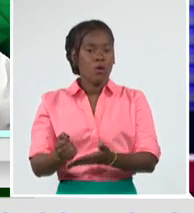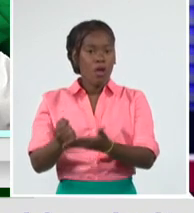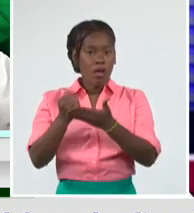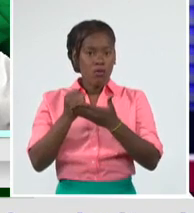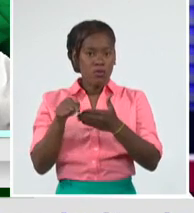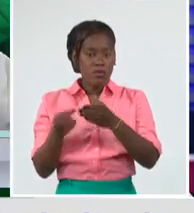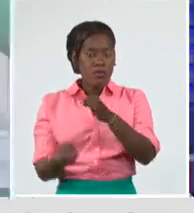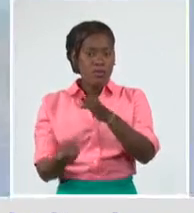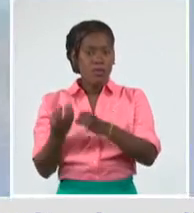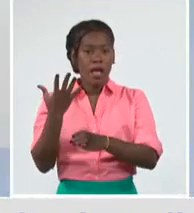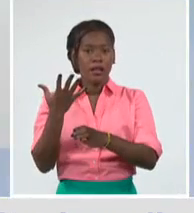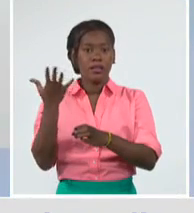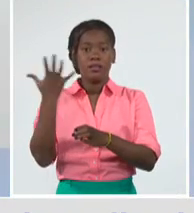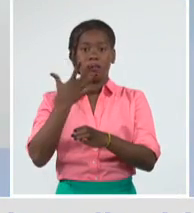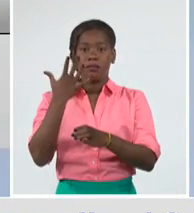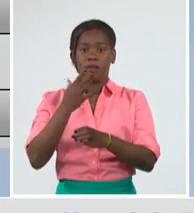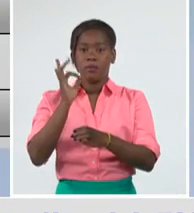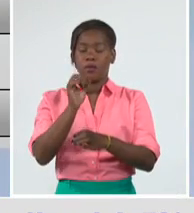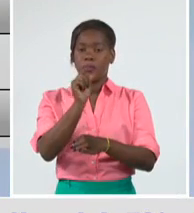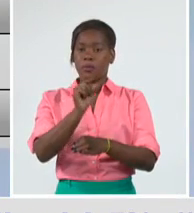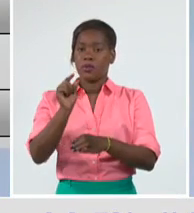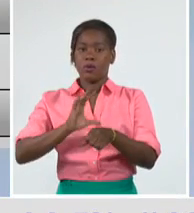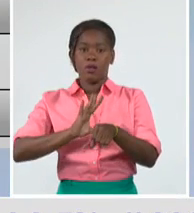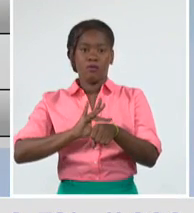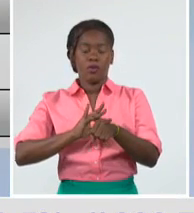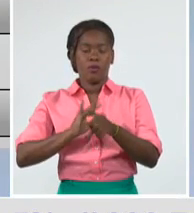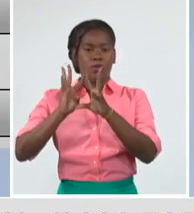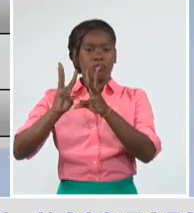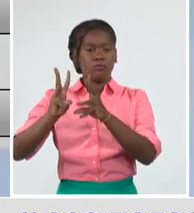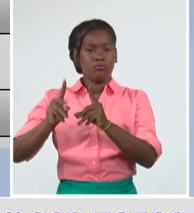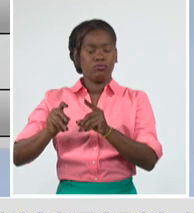diagnosticar un total de